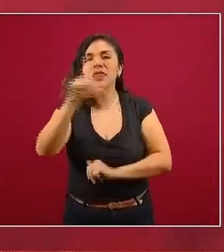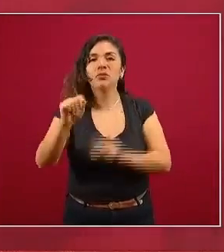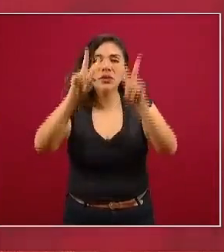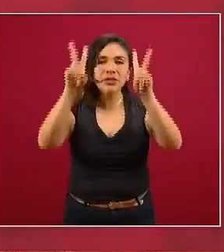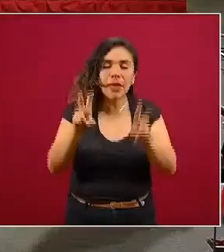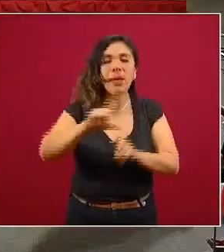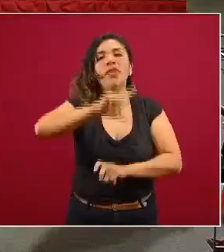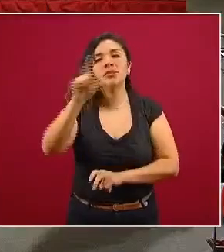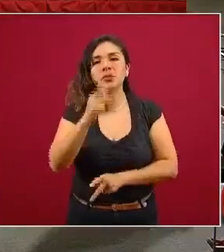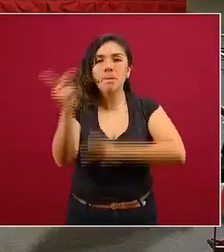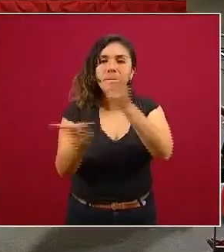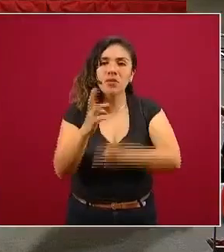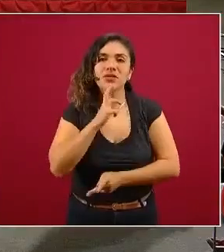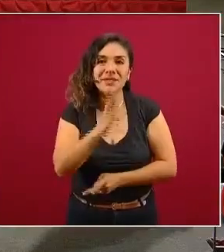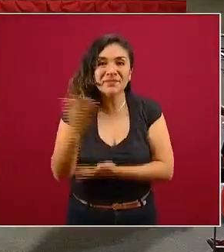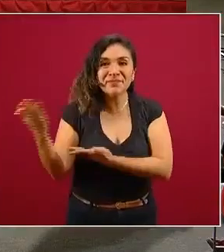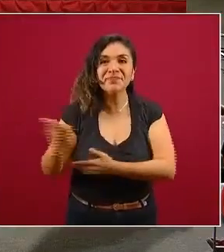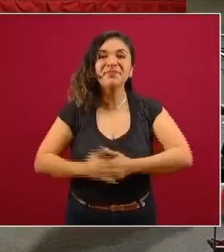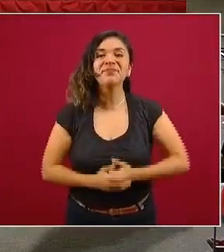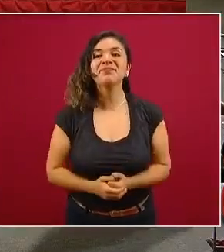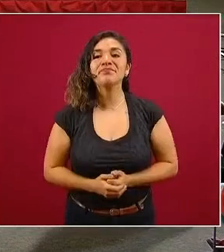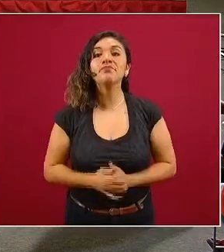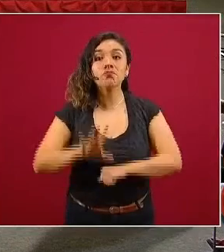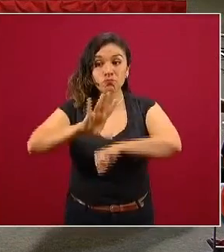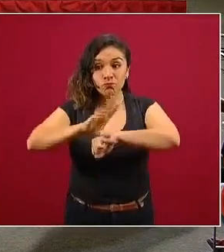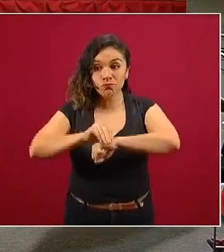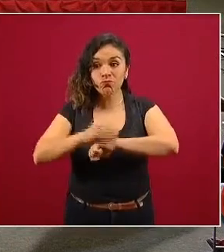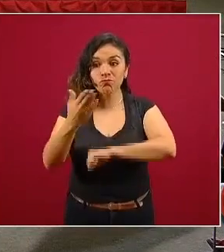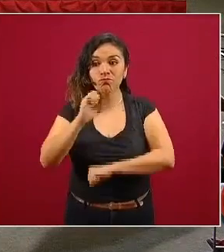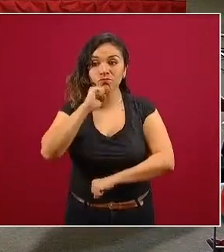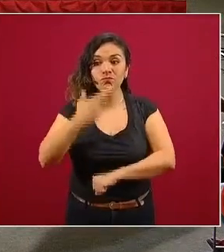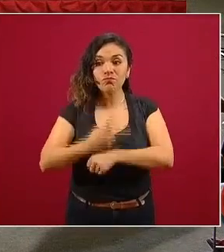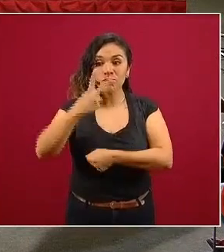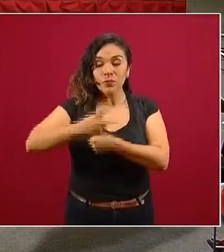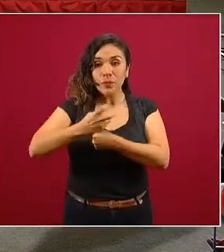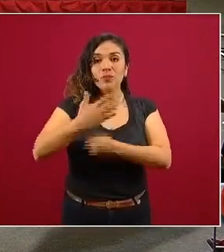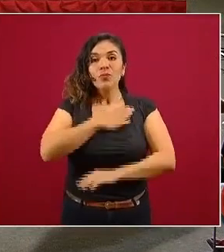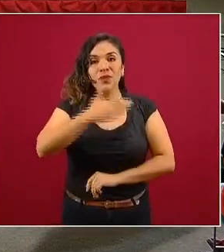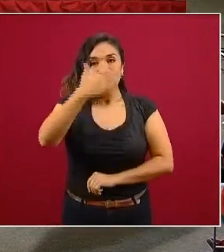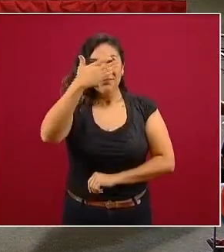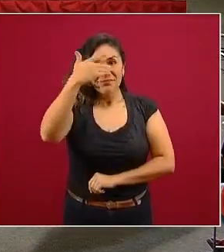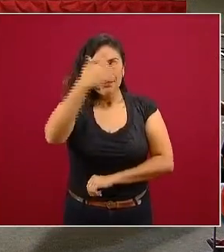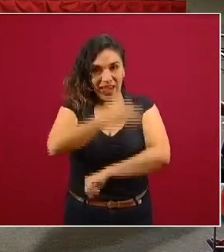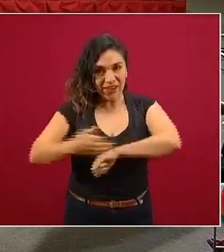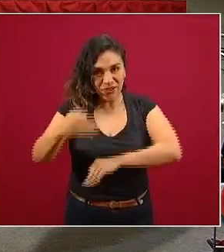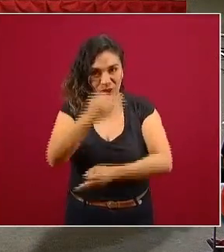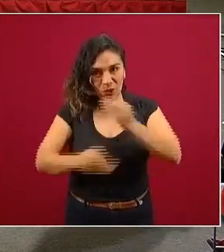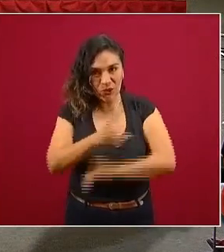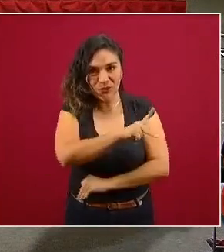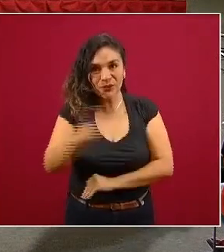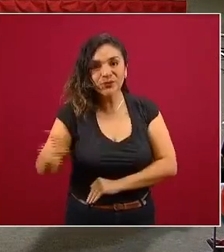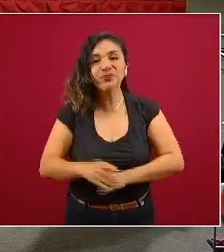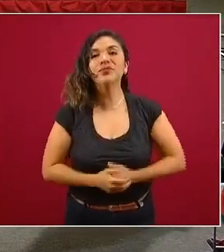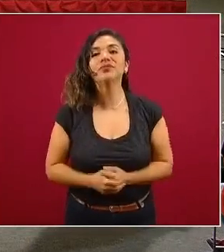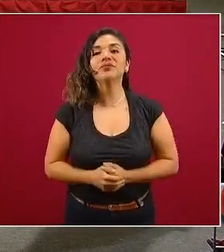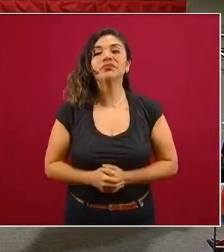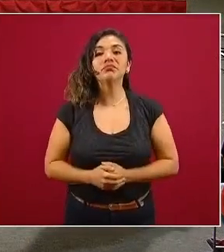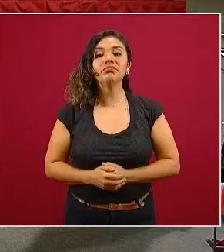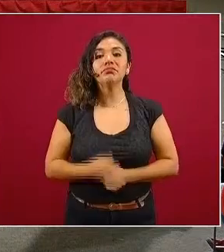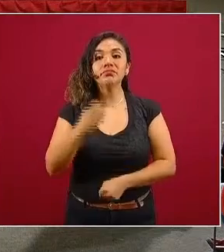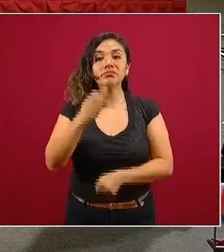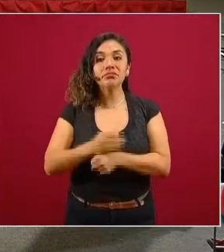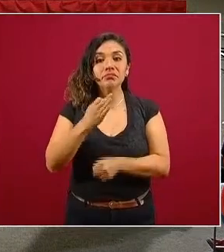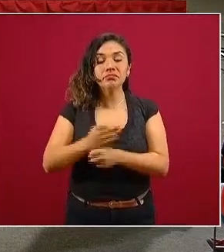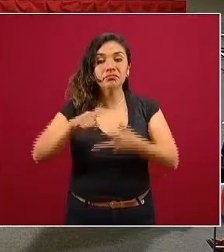abrimos a preguntas y respuestas. Con su permiso, señor subsecretario. Muy buenas tardes a todas y todos. Vamos